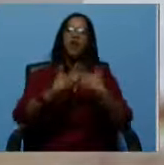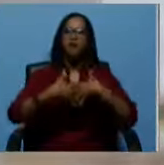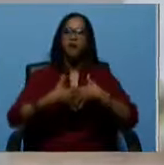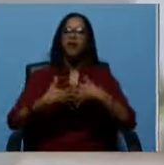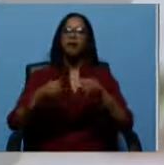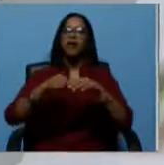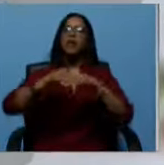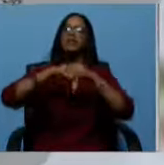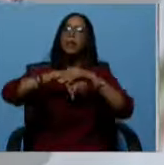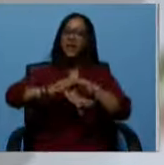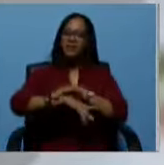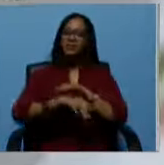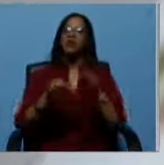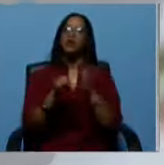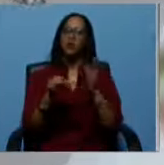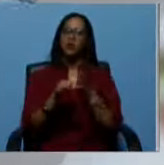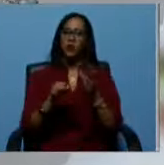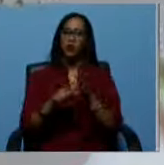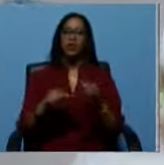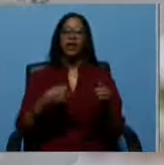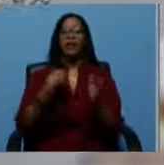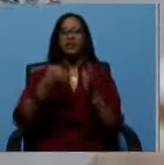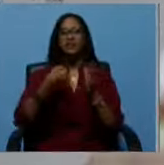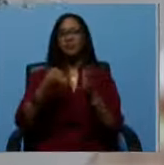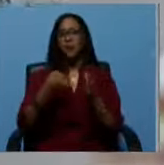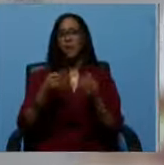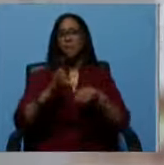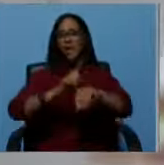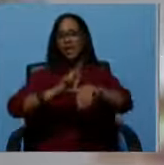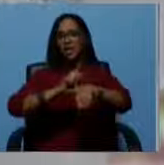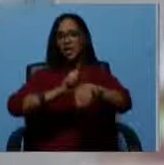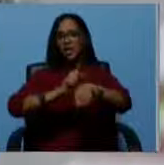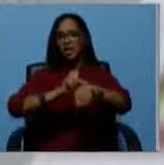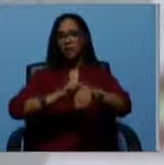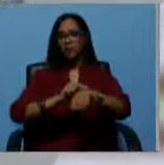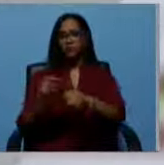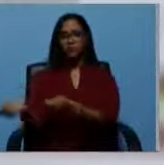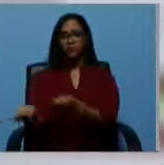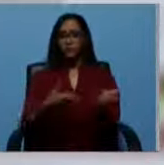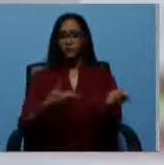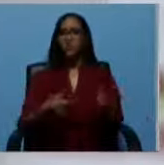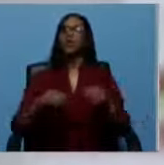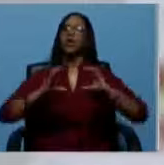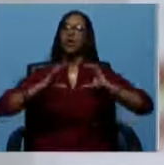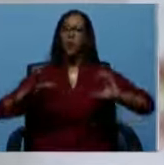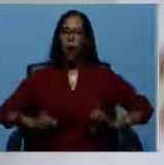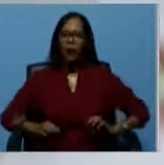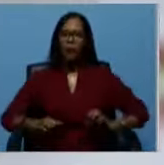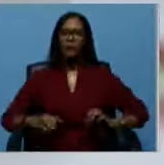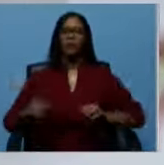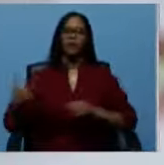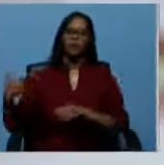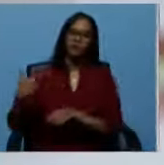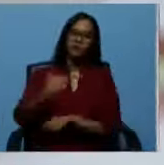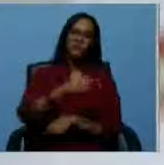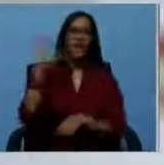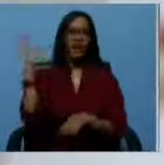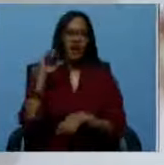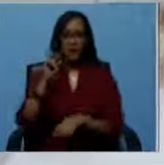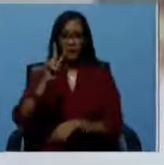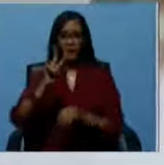Luchetti, desde donde fue trasladado al Instituto Médico Legal, ubicado en la comuna de Independencia. El cuerpo de Enrique fue transportado a Caracas el